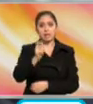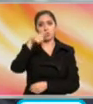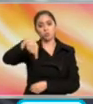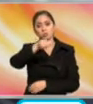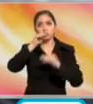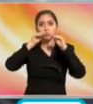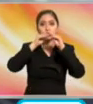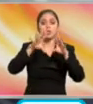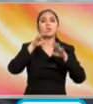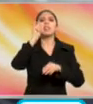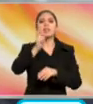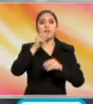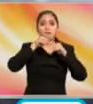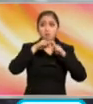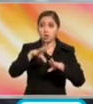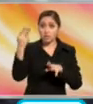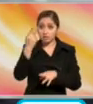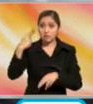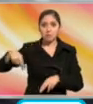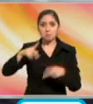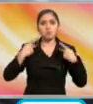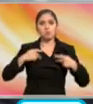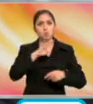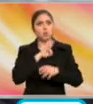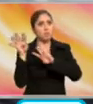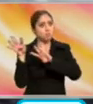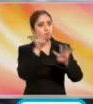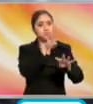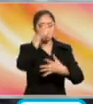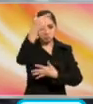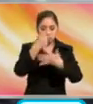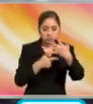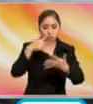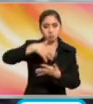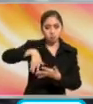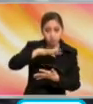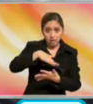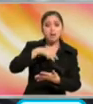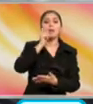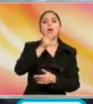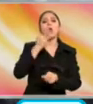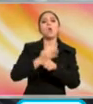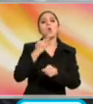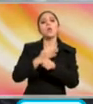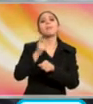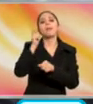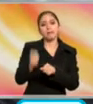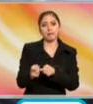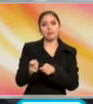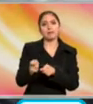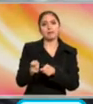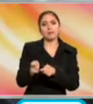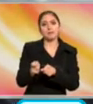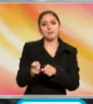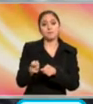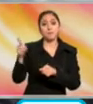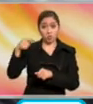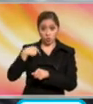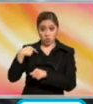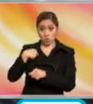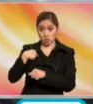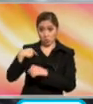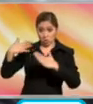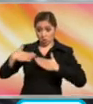transparencia, se convierte ahora en una herramienta para restituir esa pérdida de la